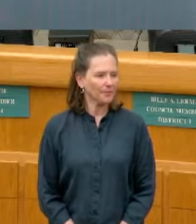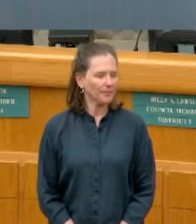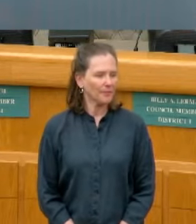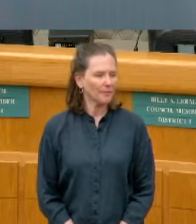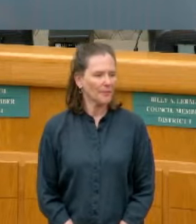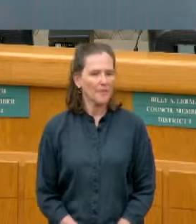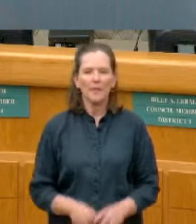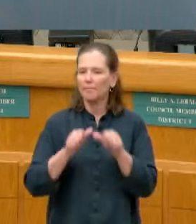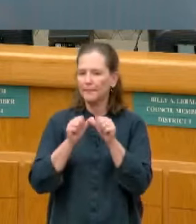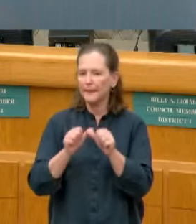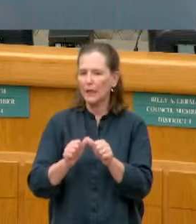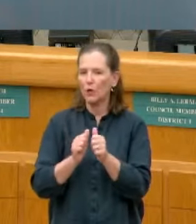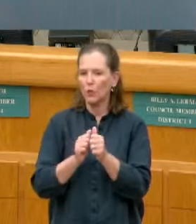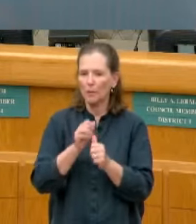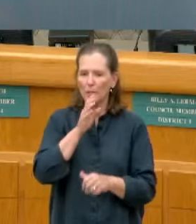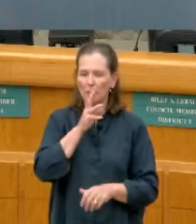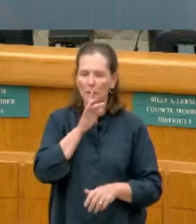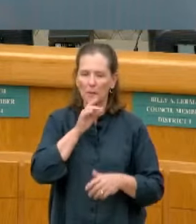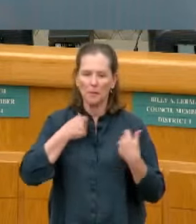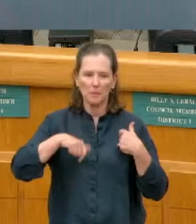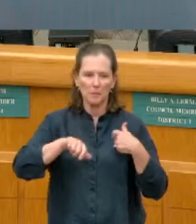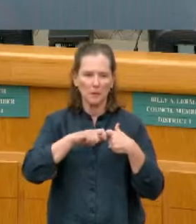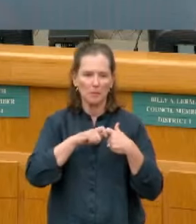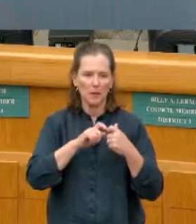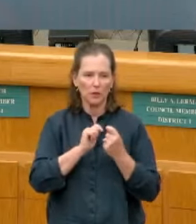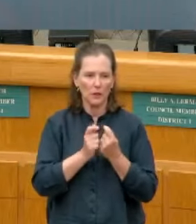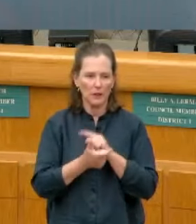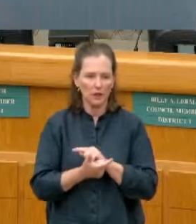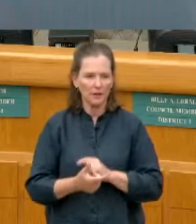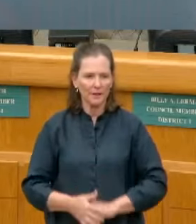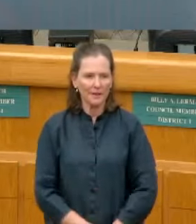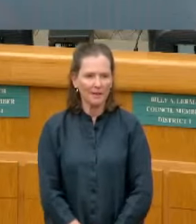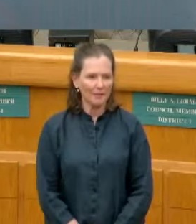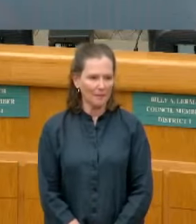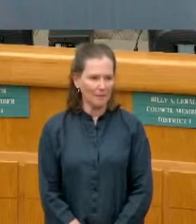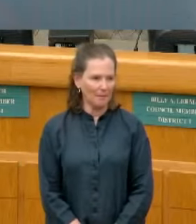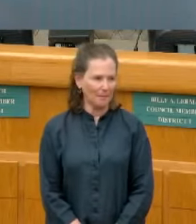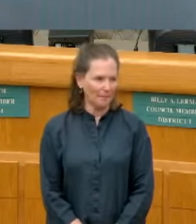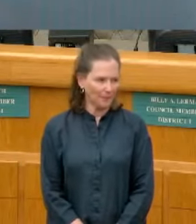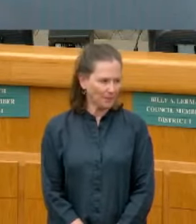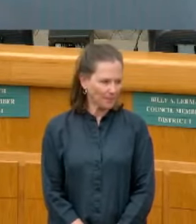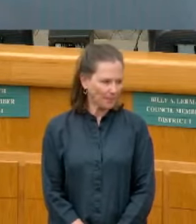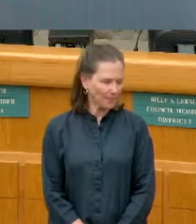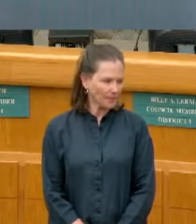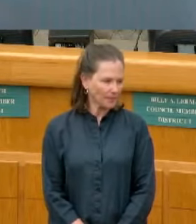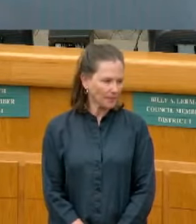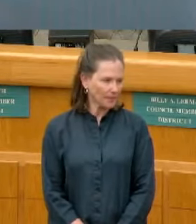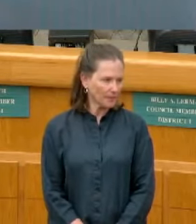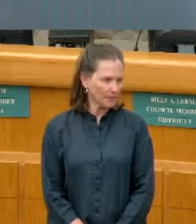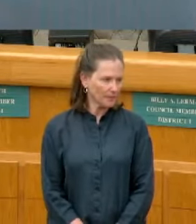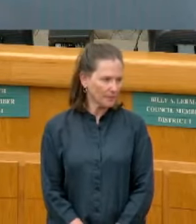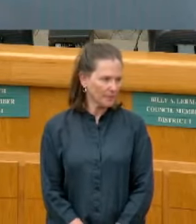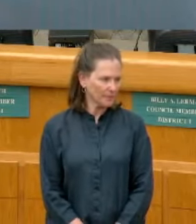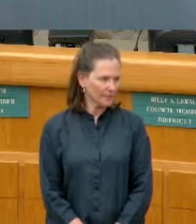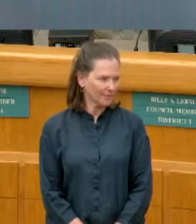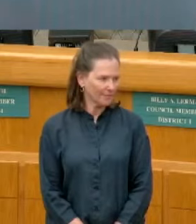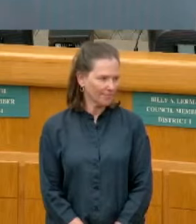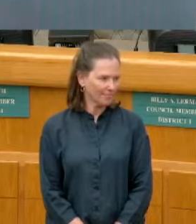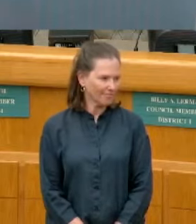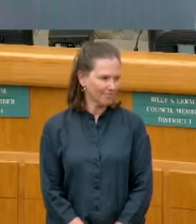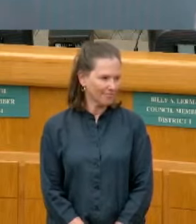lugar. Otra opción es el Centro para Adultos Mayores Greenwood, abierto de lunes a viernes de 12 del mediodía a 7 de la noche y el sábado de 10 de la